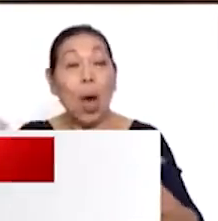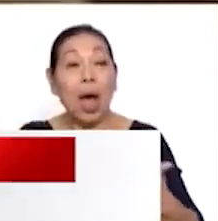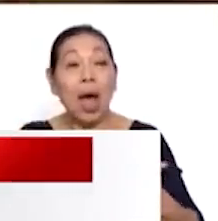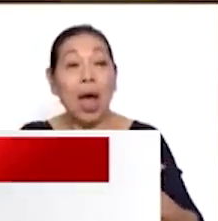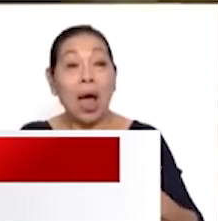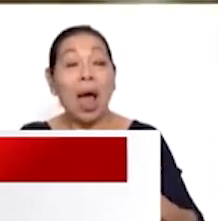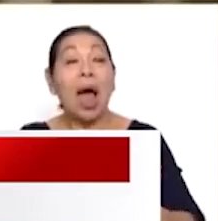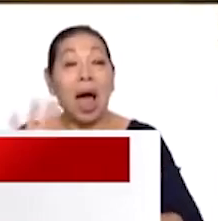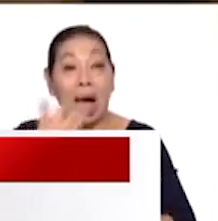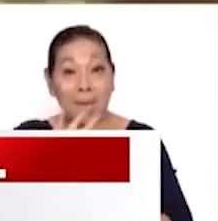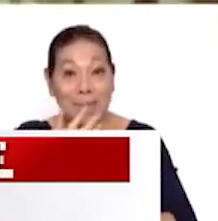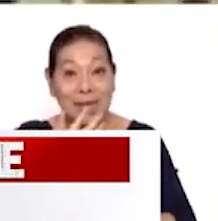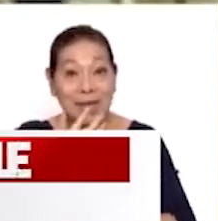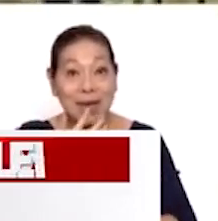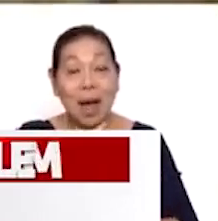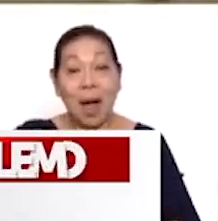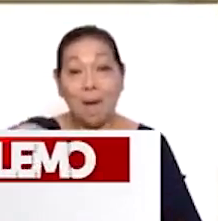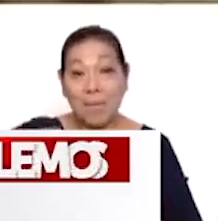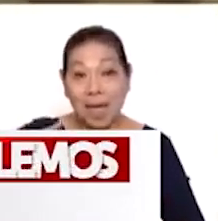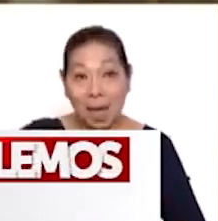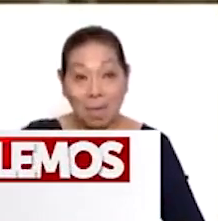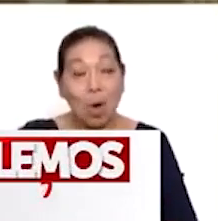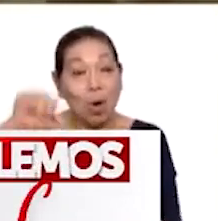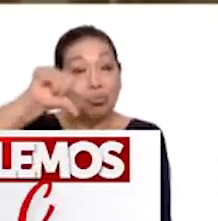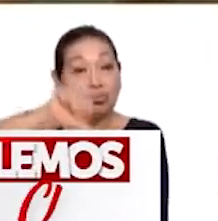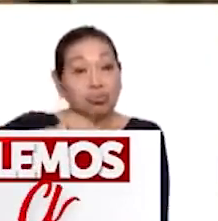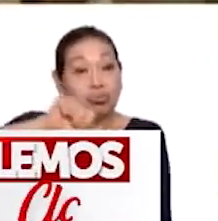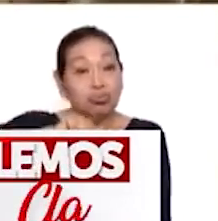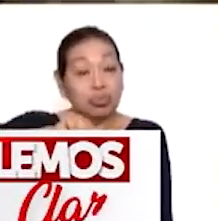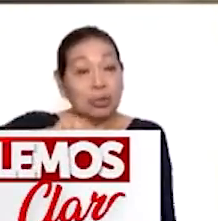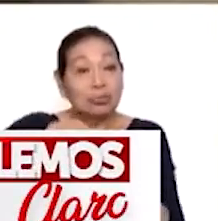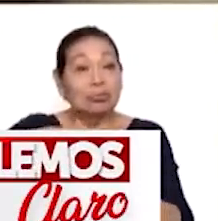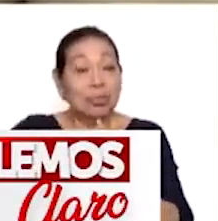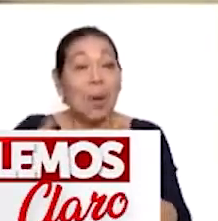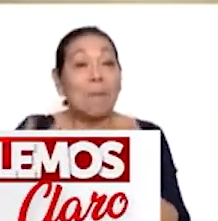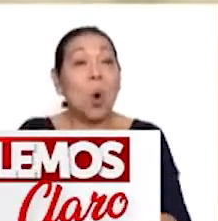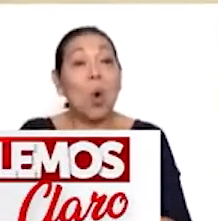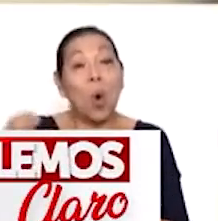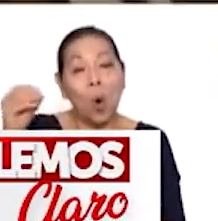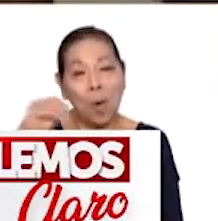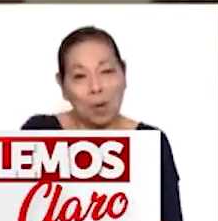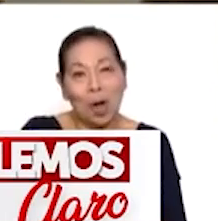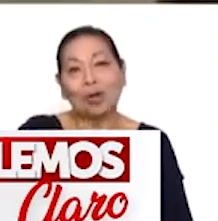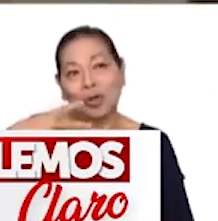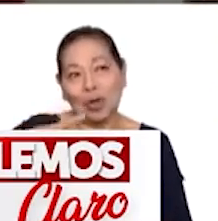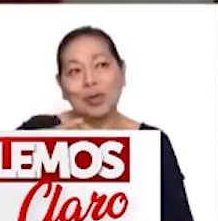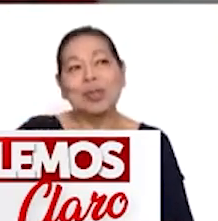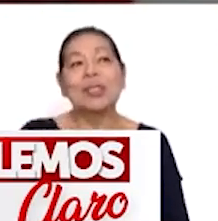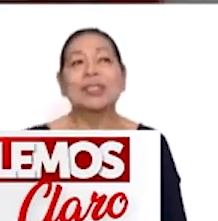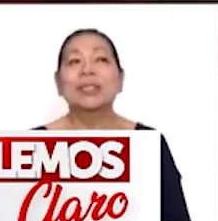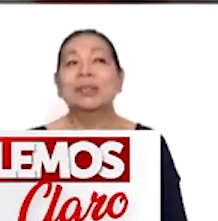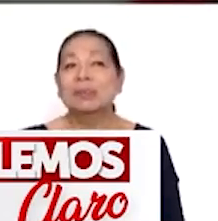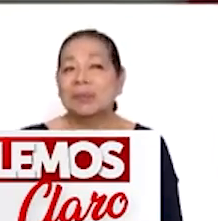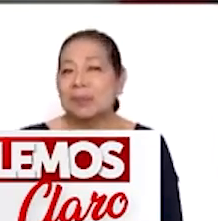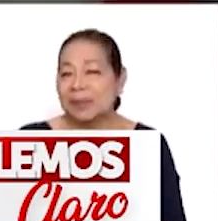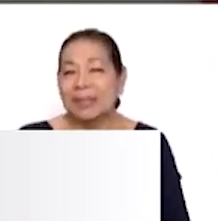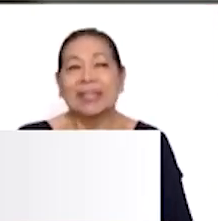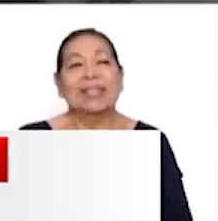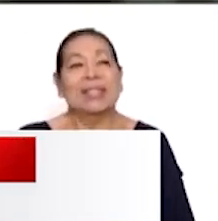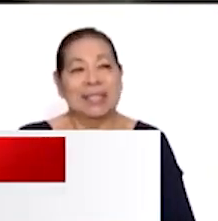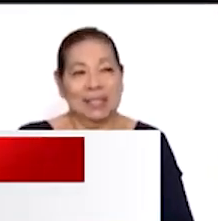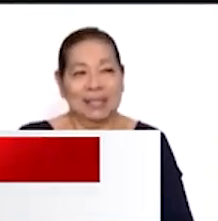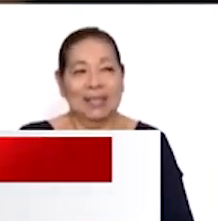loco? ¿Qué está haciendo Dina Boluarte? Escúchame, ¿en ahora, serio está al margen de... Porque yo no, mira, no la